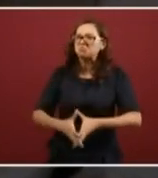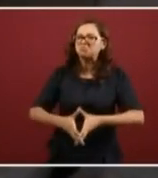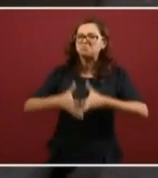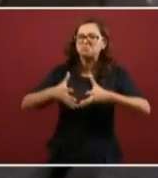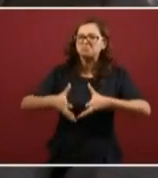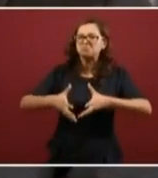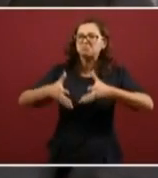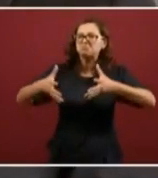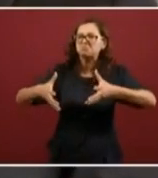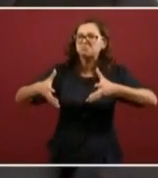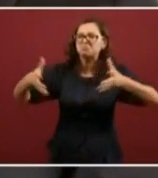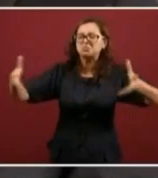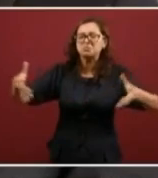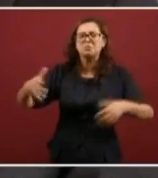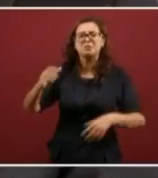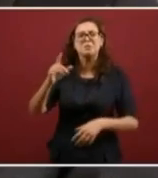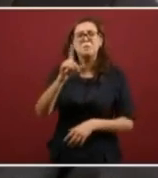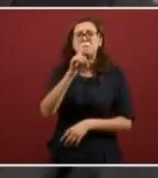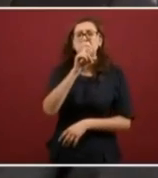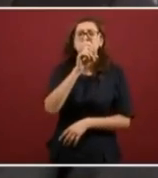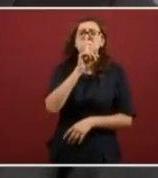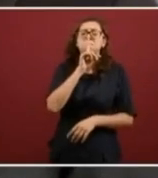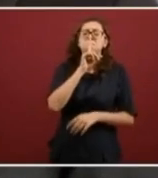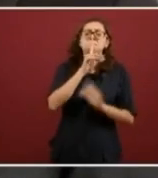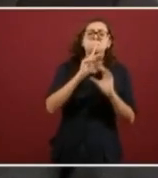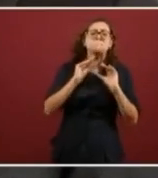Nunca dijo nada, al contrario,